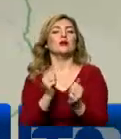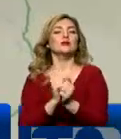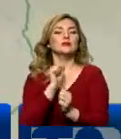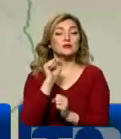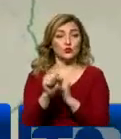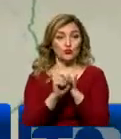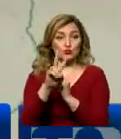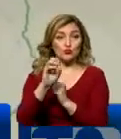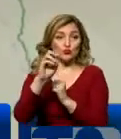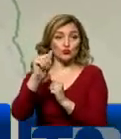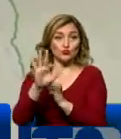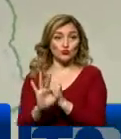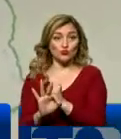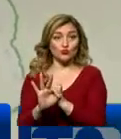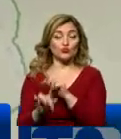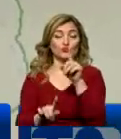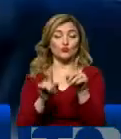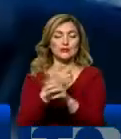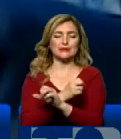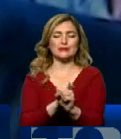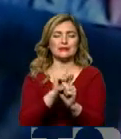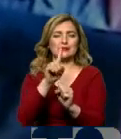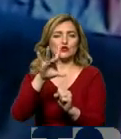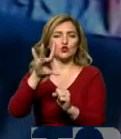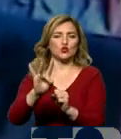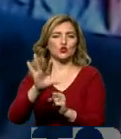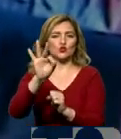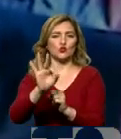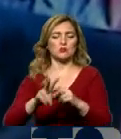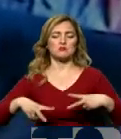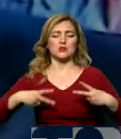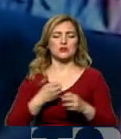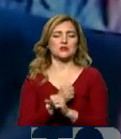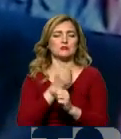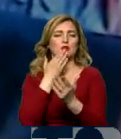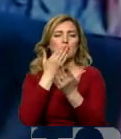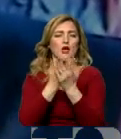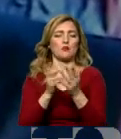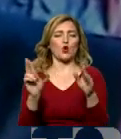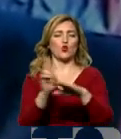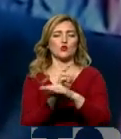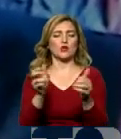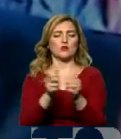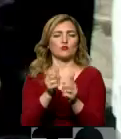en 2019 se salvaron alrededor de 189 vidas gracias